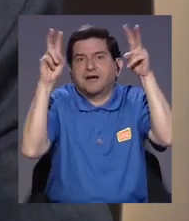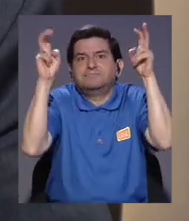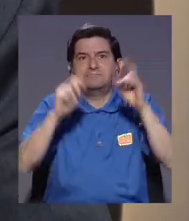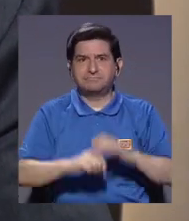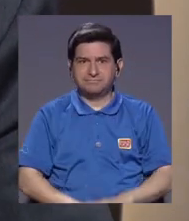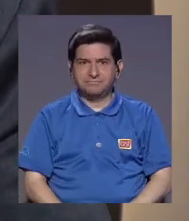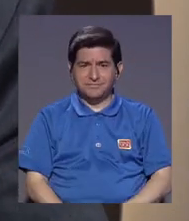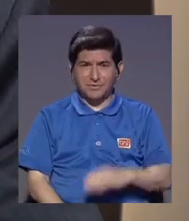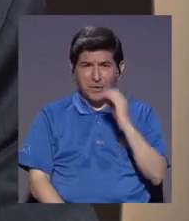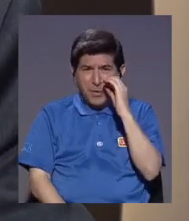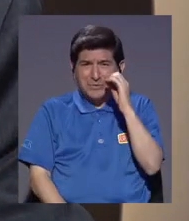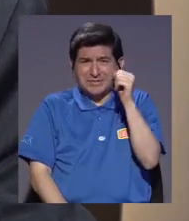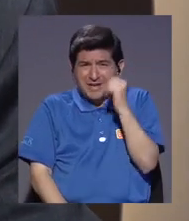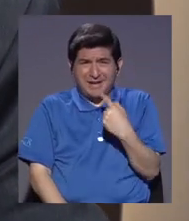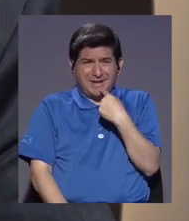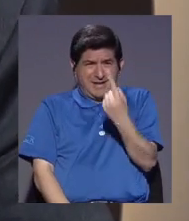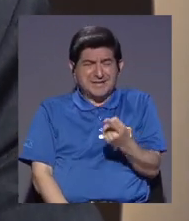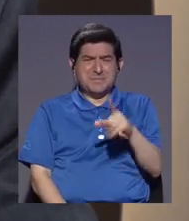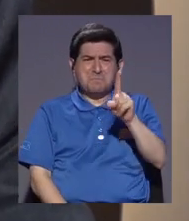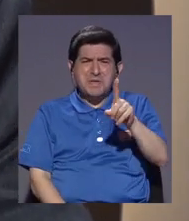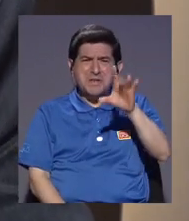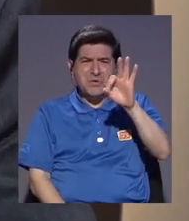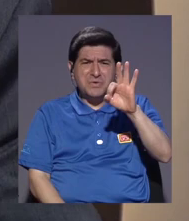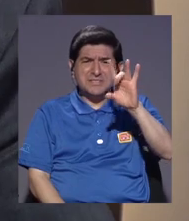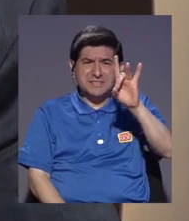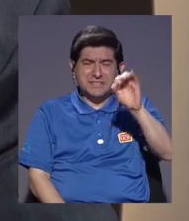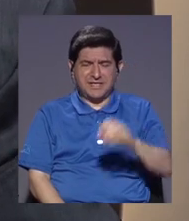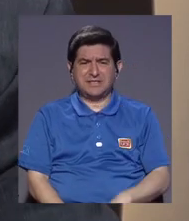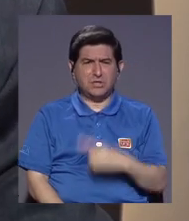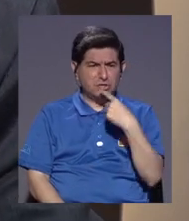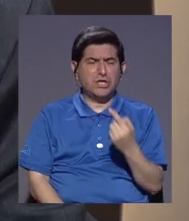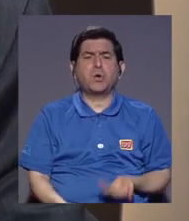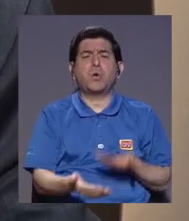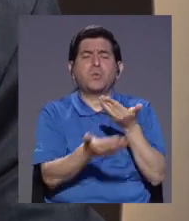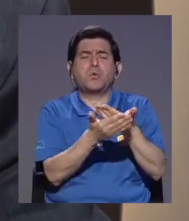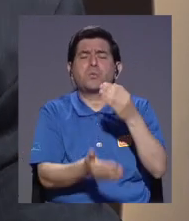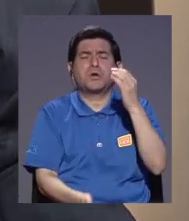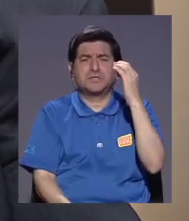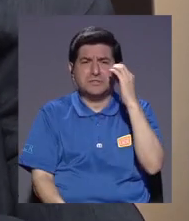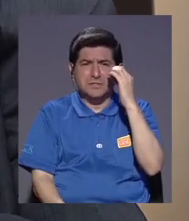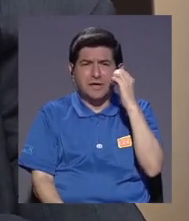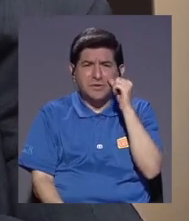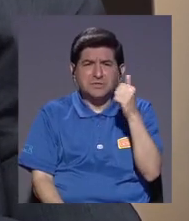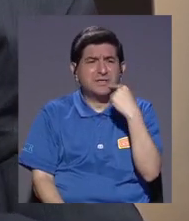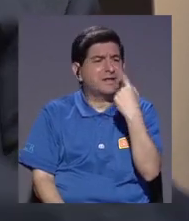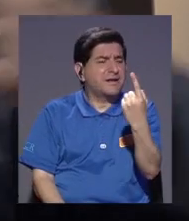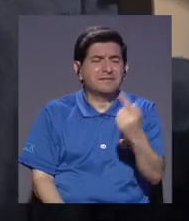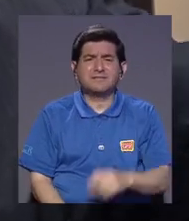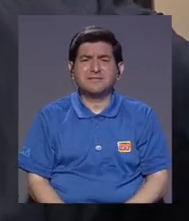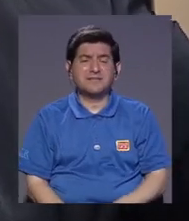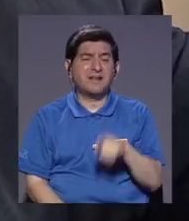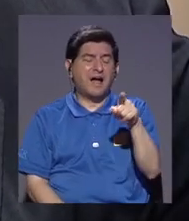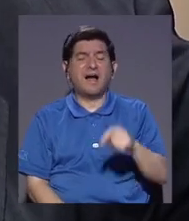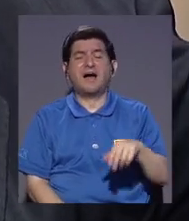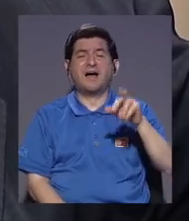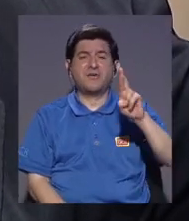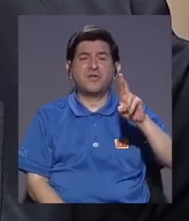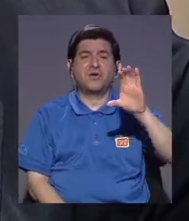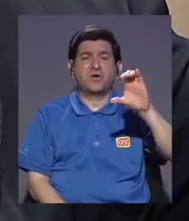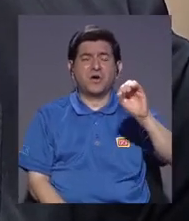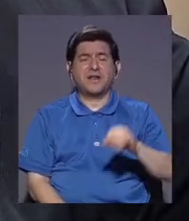imagínense dos óscar arias en 1980 dijo que la propuesta de rodrigo era neoliberal hoy día y en